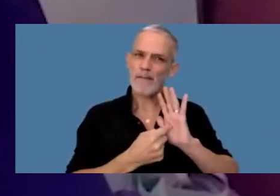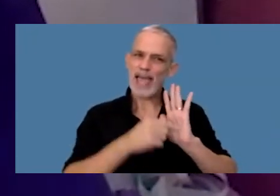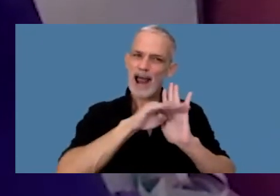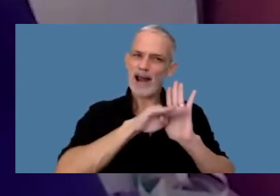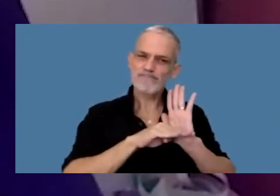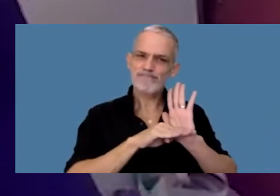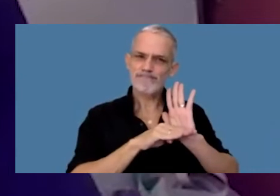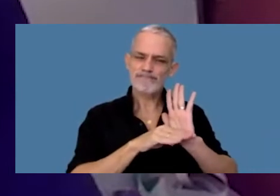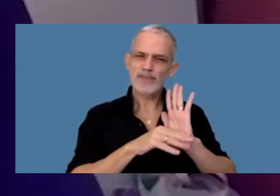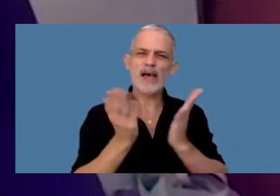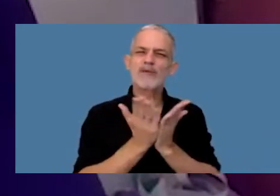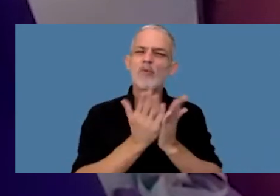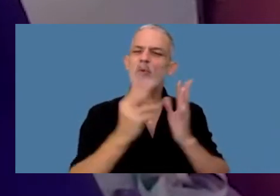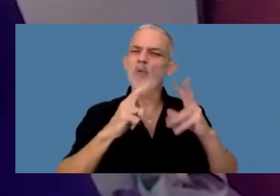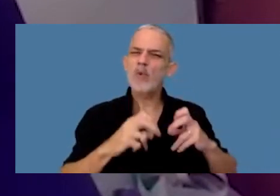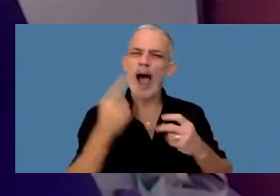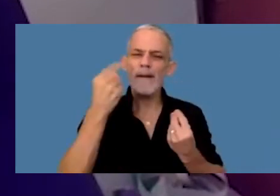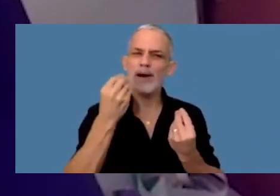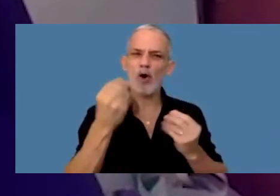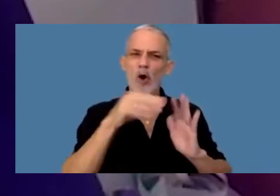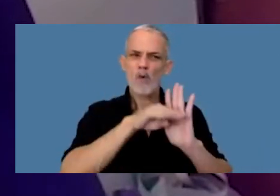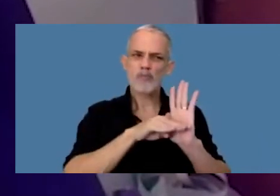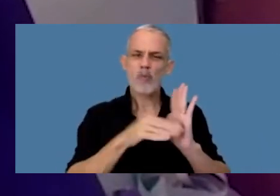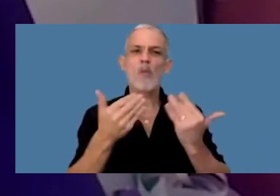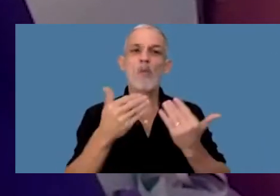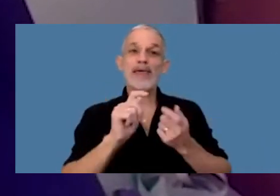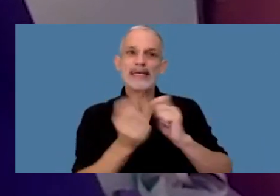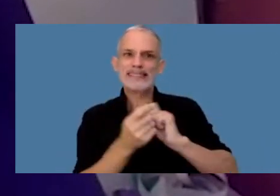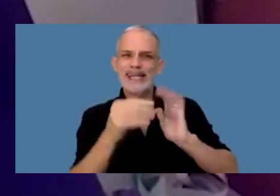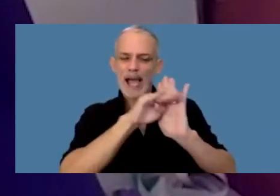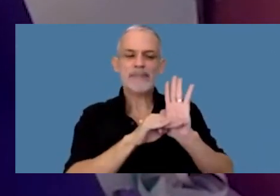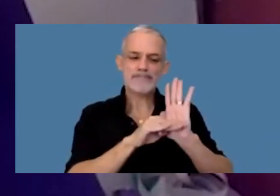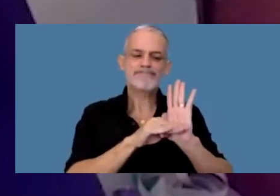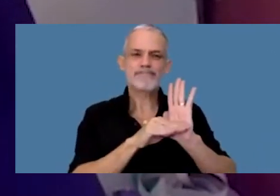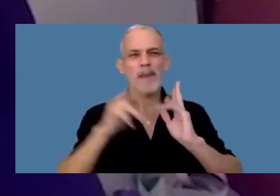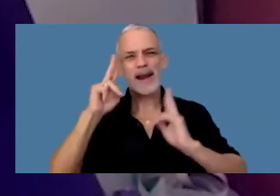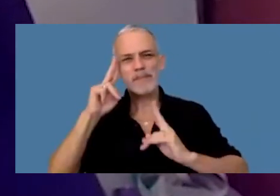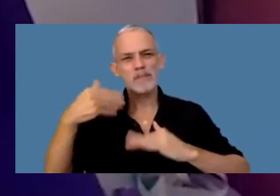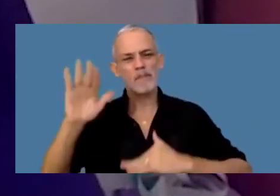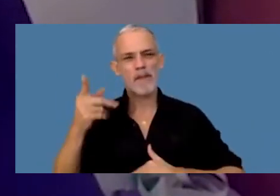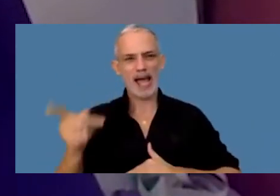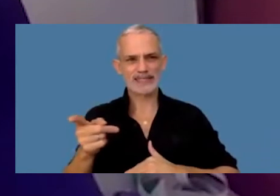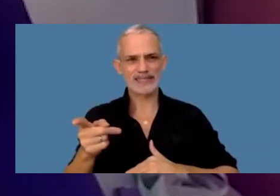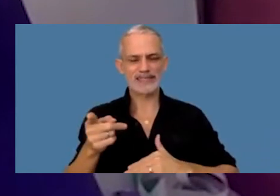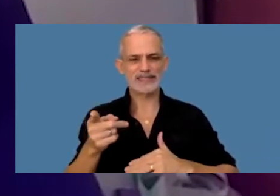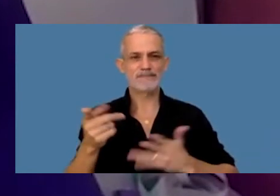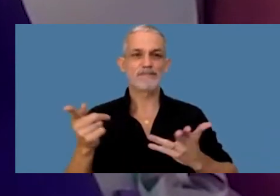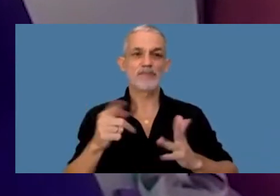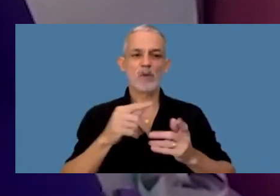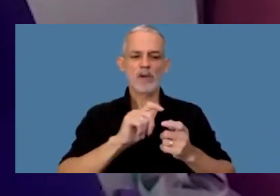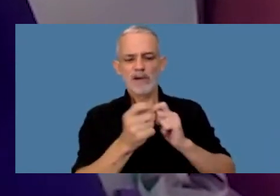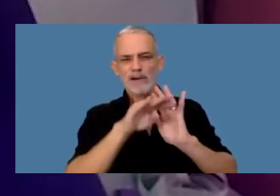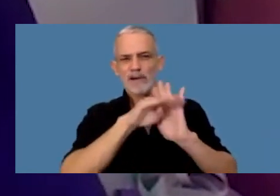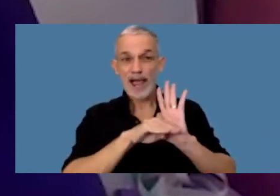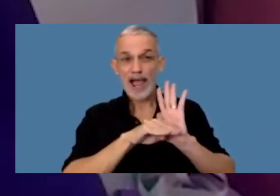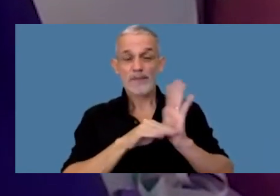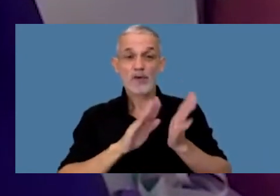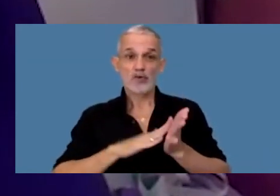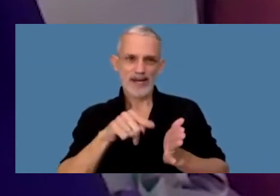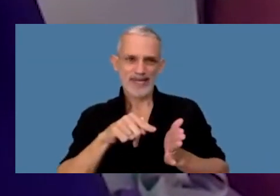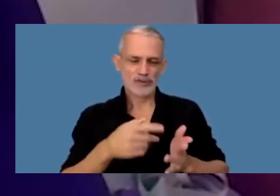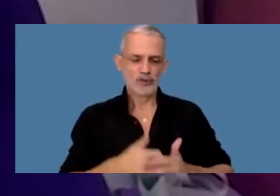derechos uno vio violentados, y estos organismos lo que